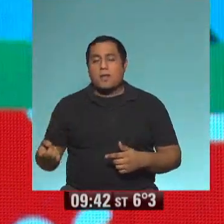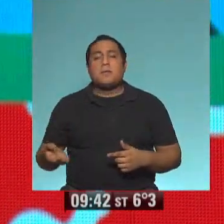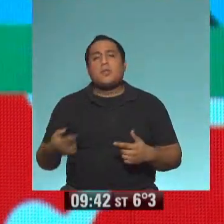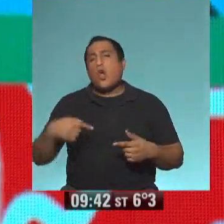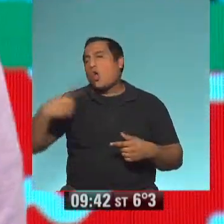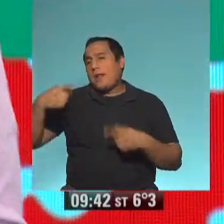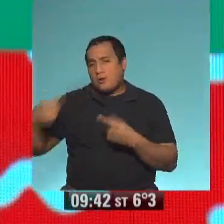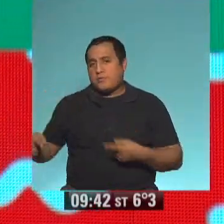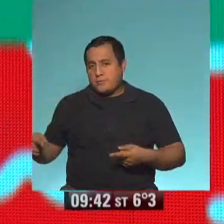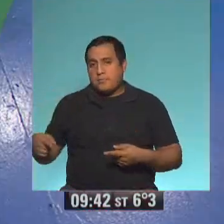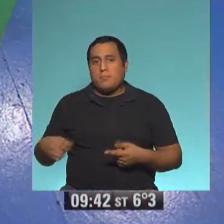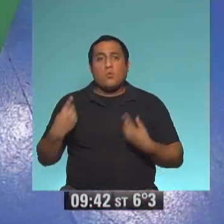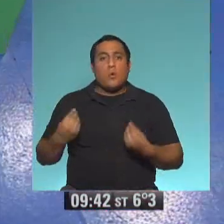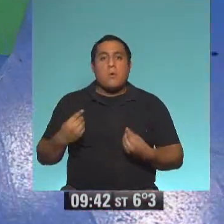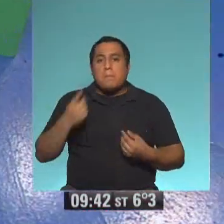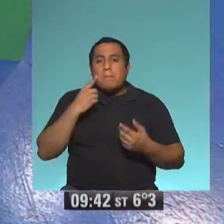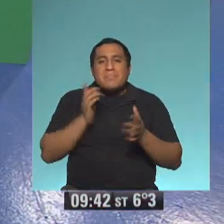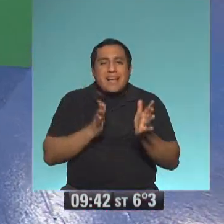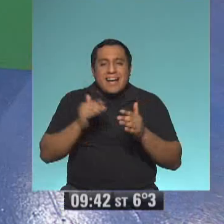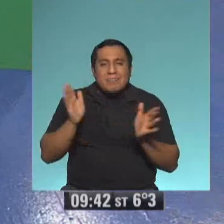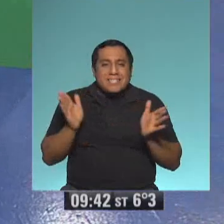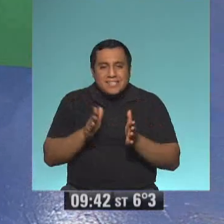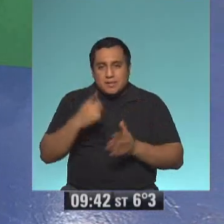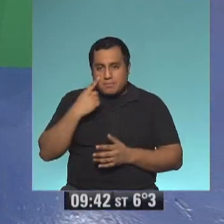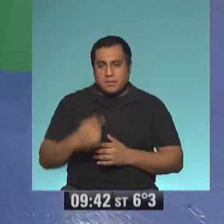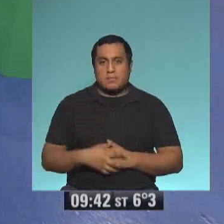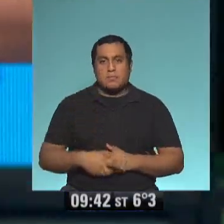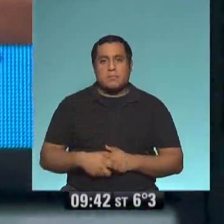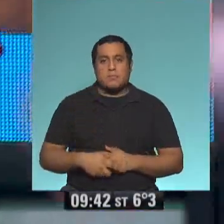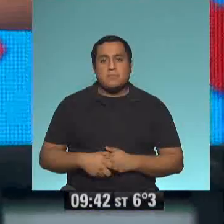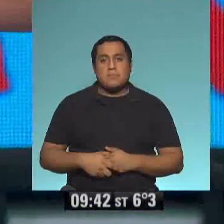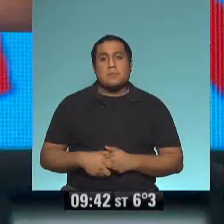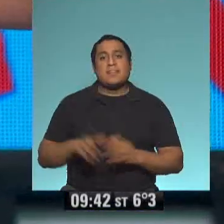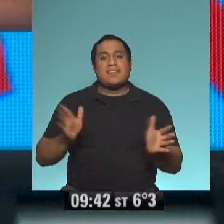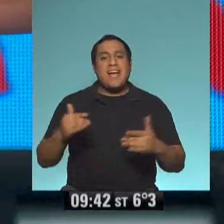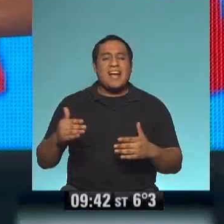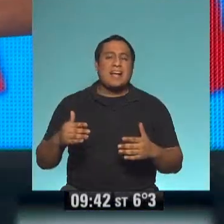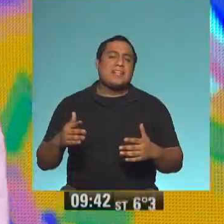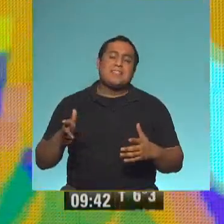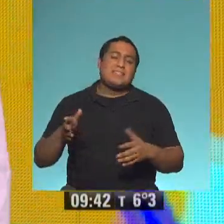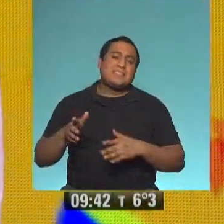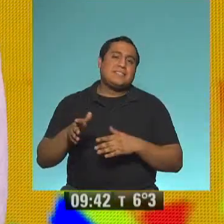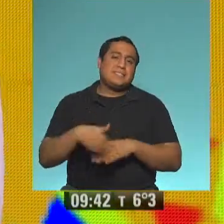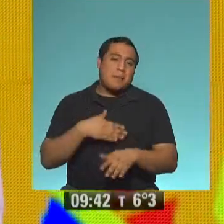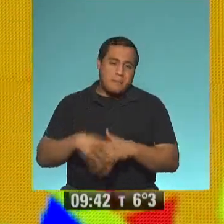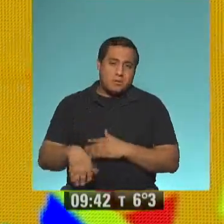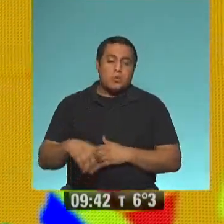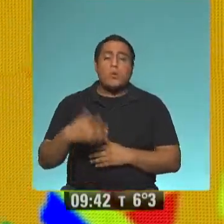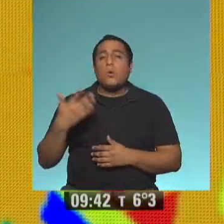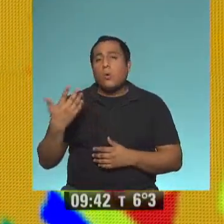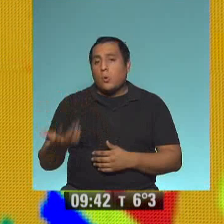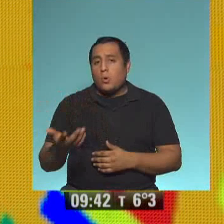materiales. A ver, ¿cómo sería? Una cajita más chica. ¿Explicamos? Ahí está, sí. Una cajita de zapatos o con la tapa, también puede ser con la tapa de la